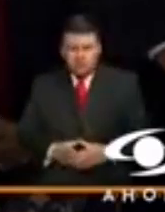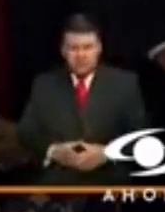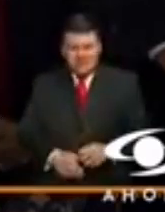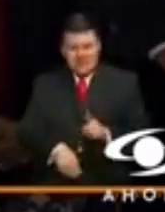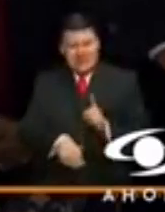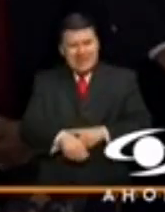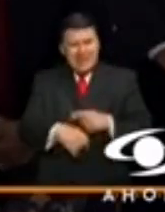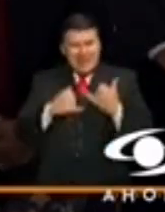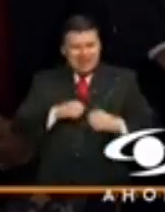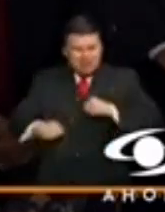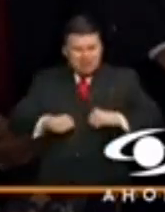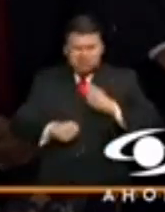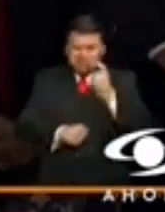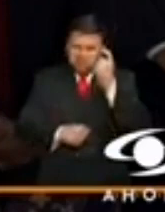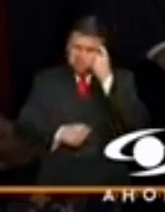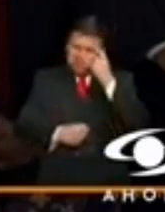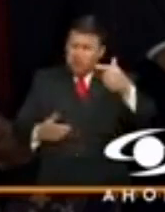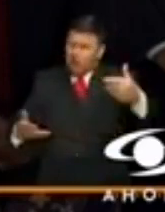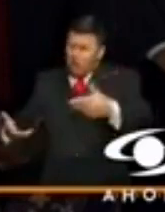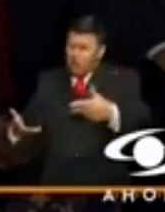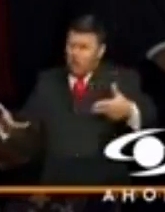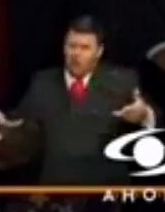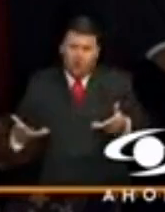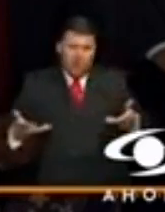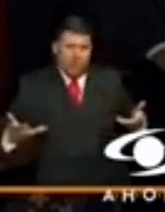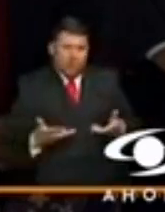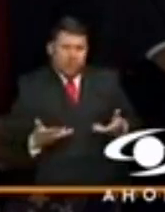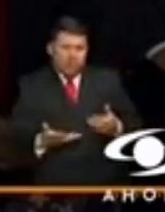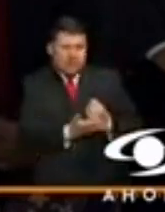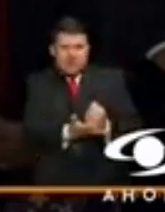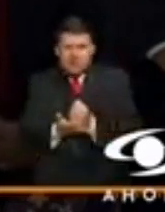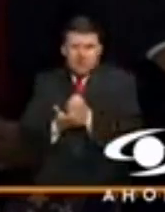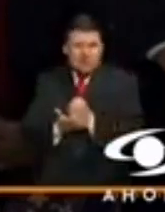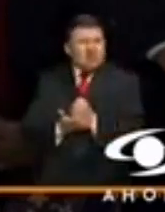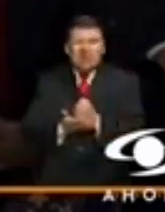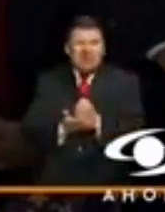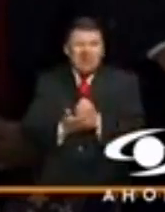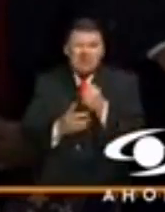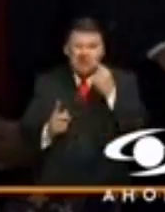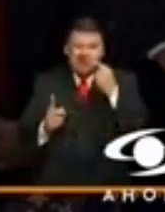Es el momento de actuar con inteligencia colaborativa en función